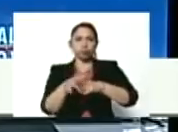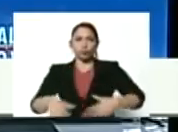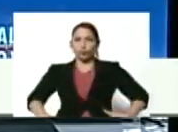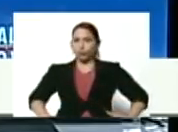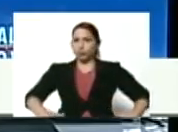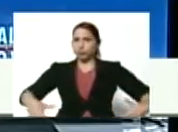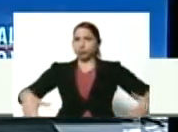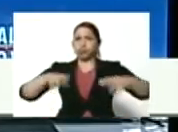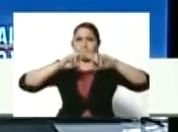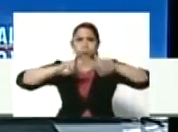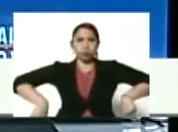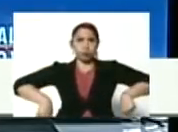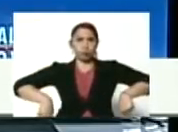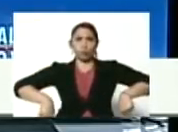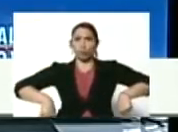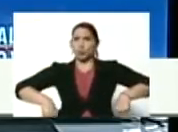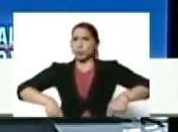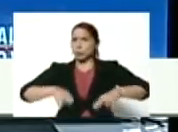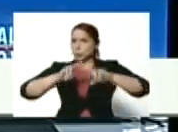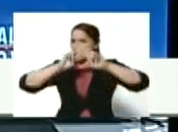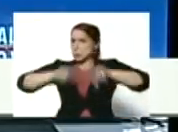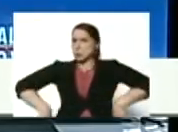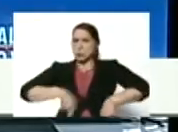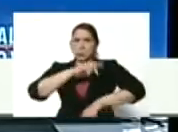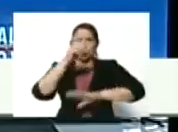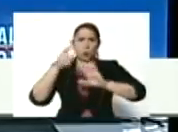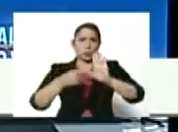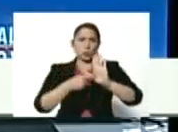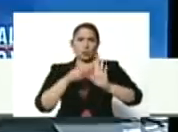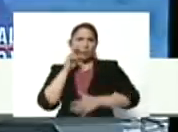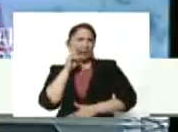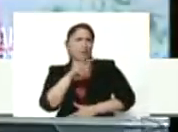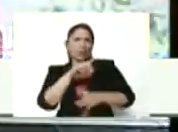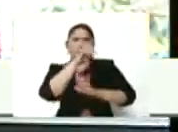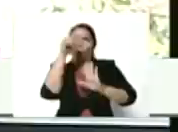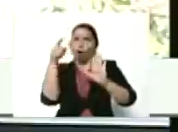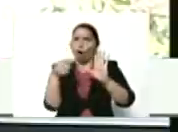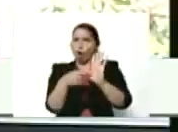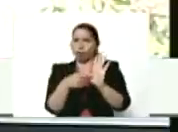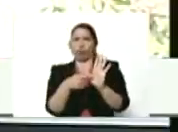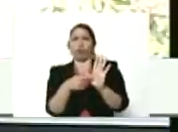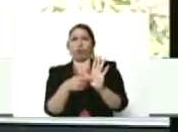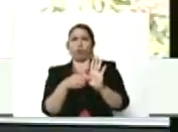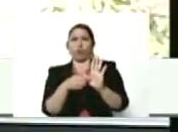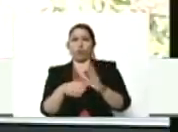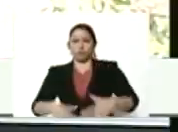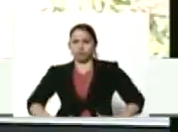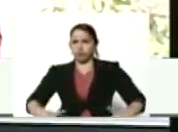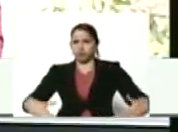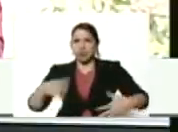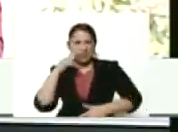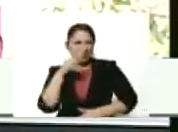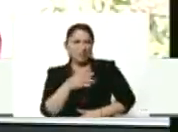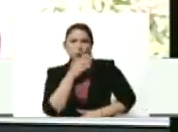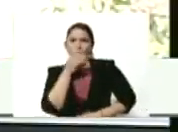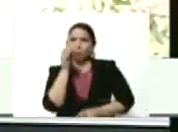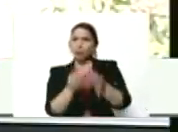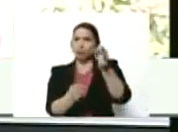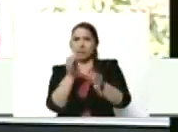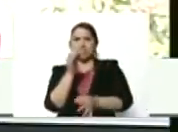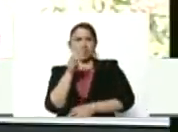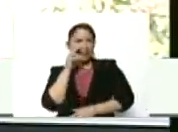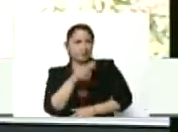desnudo, desnudito. Se le ve todo al capitalismo. Se le ven las injusticias,